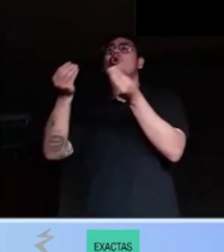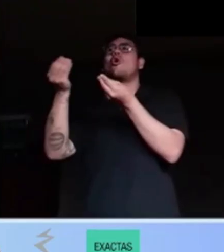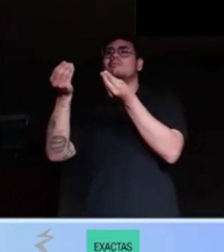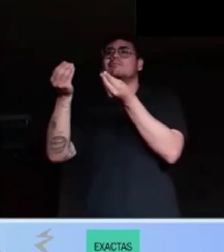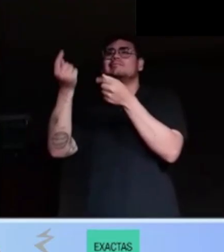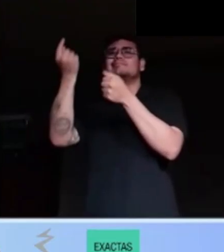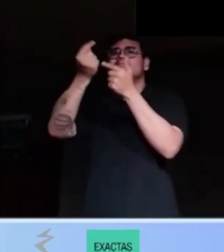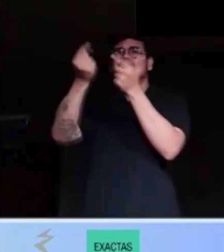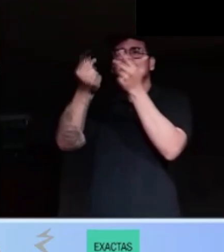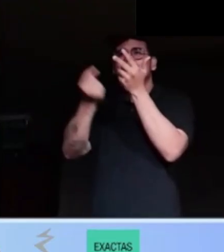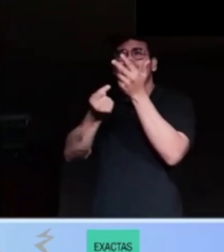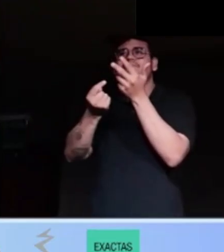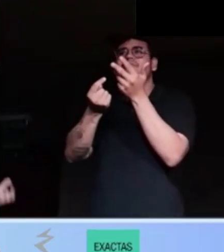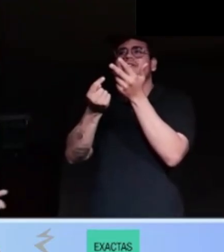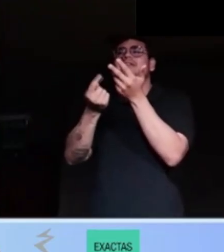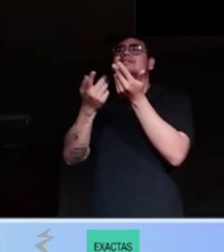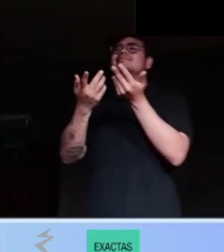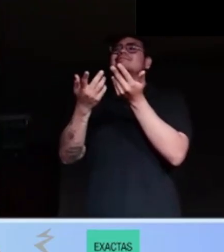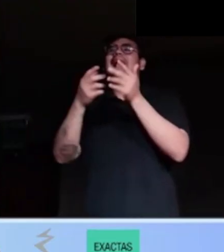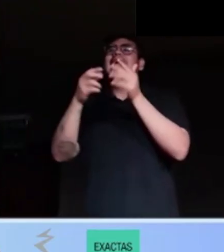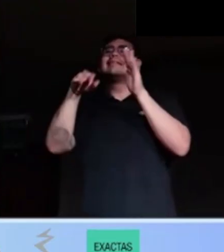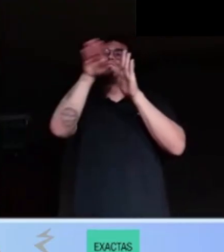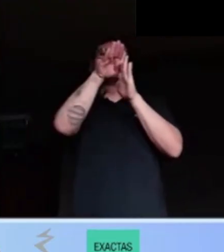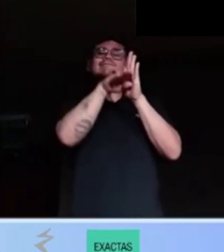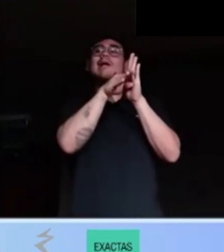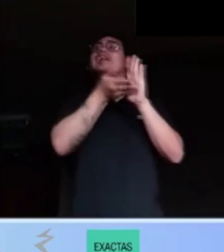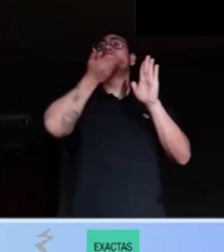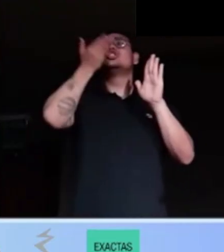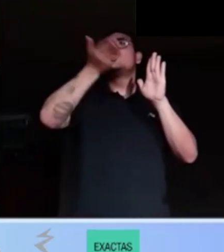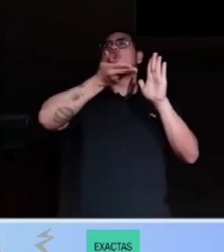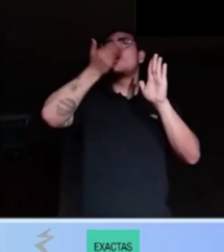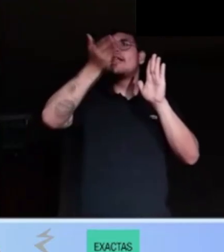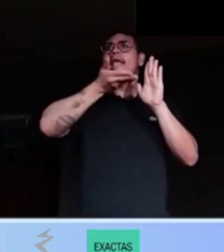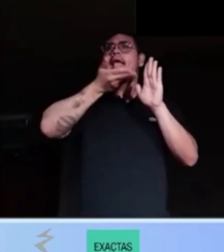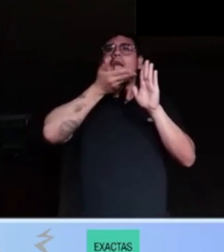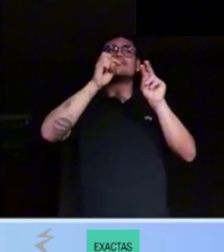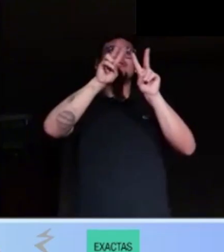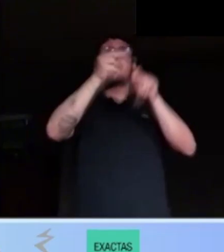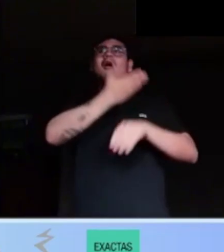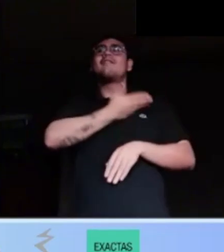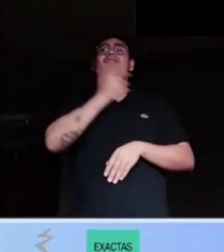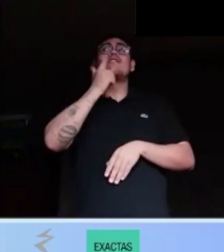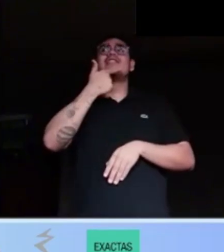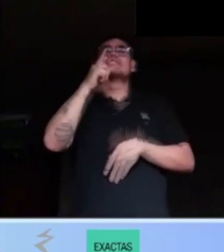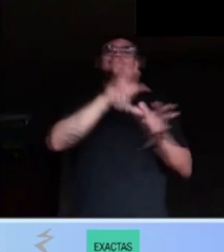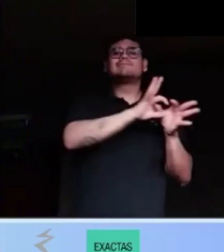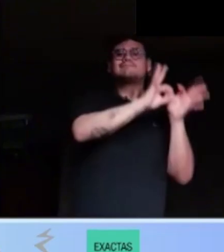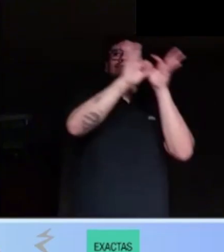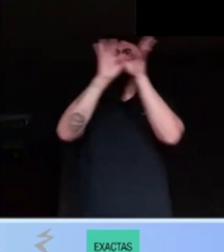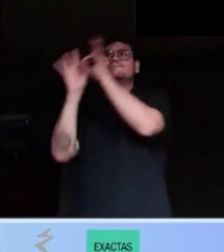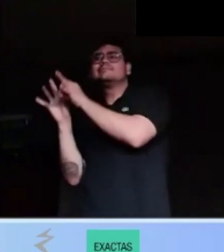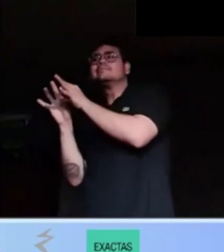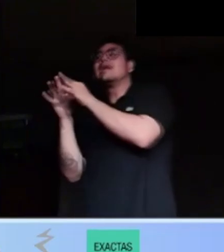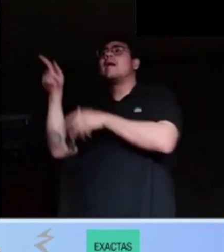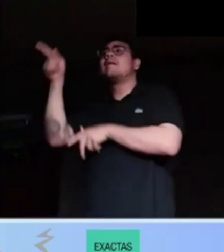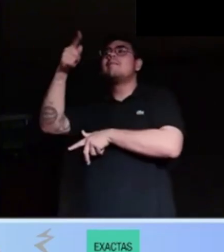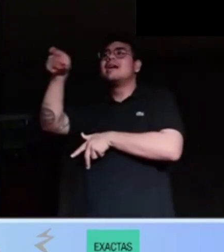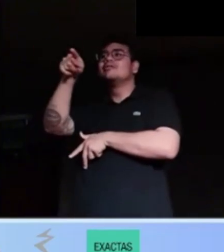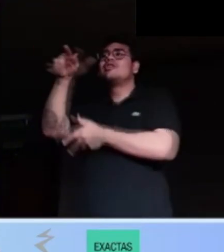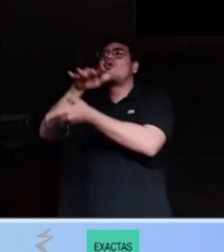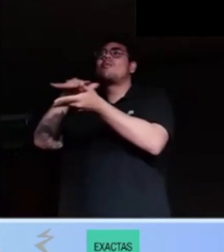lo hacemos, cómo pasamos de una clase tradicional textual o